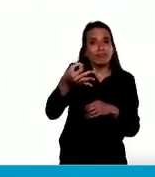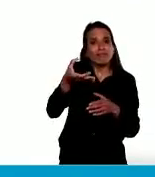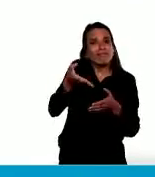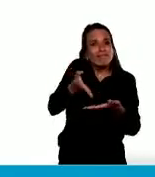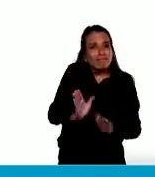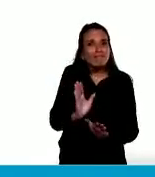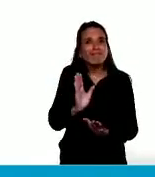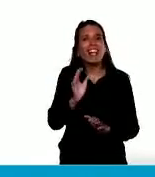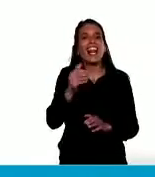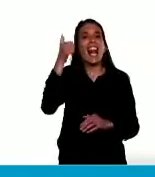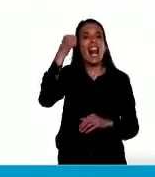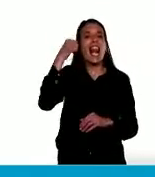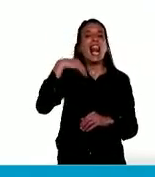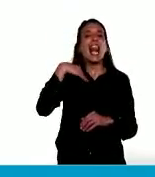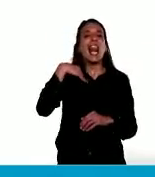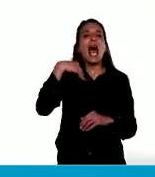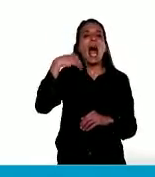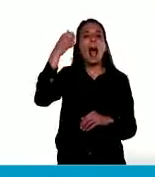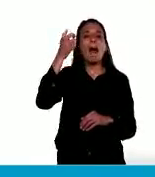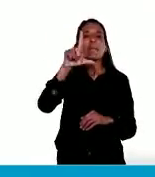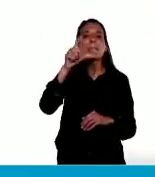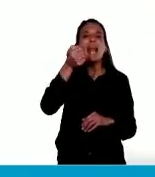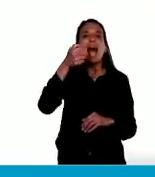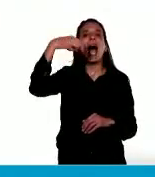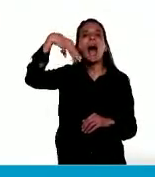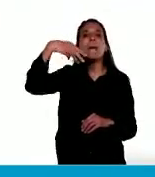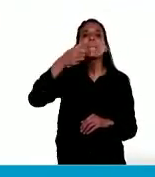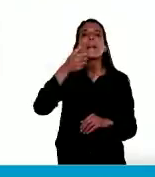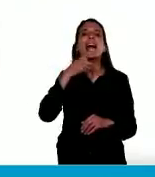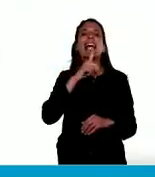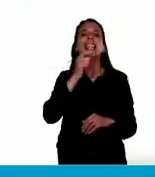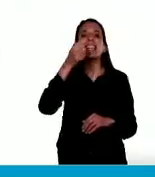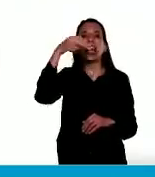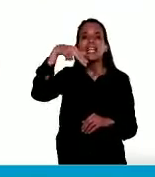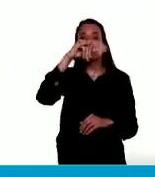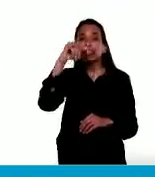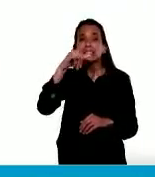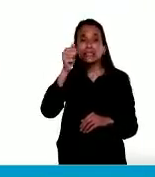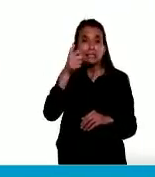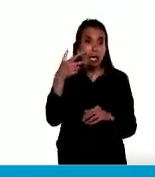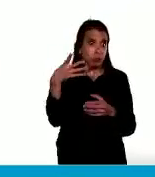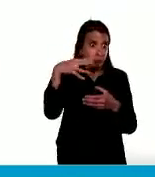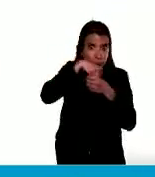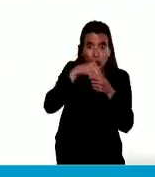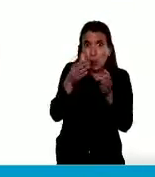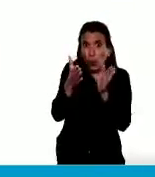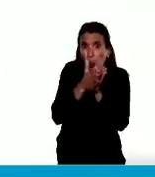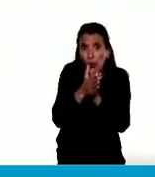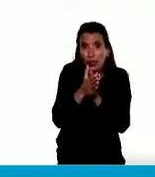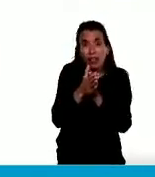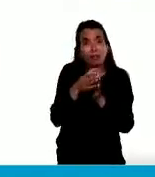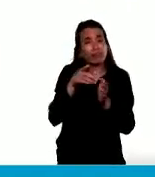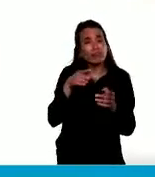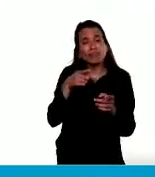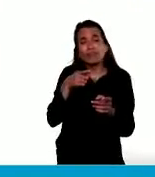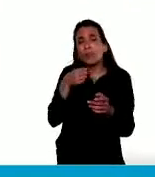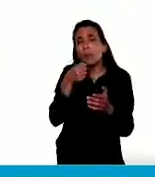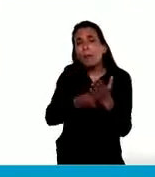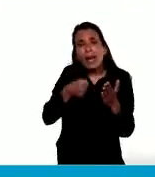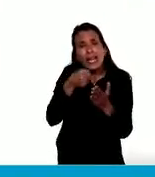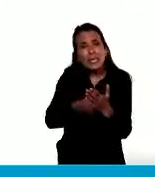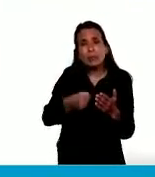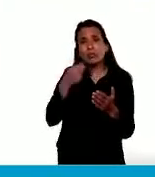La Matanza. Diana era una travesti que ella siempre militó por el